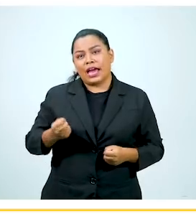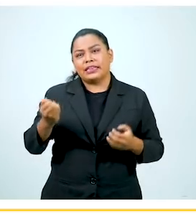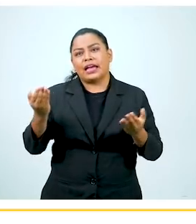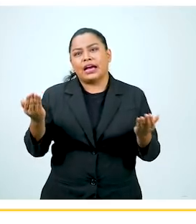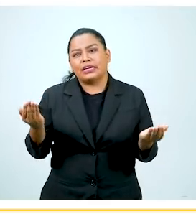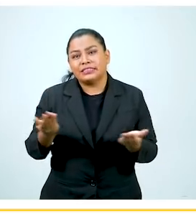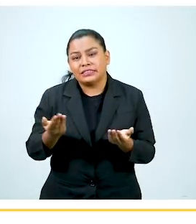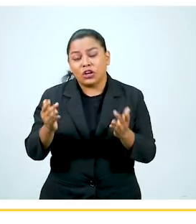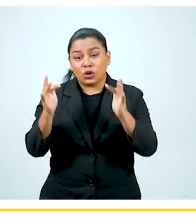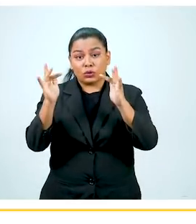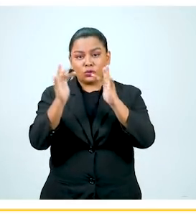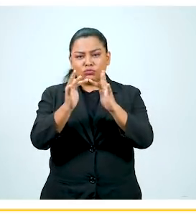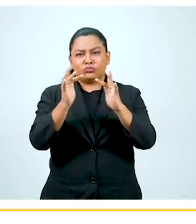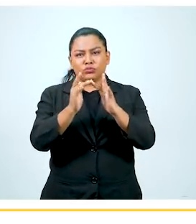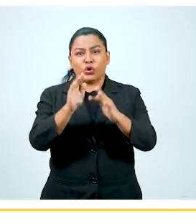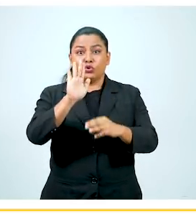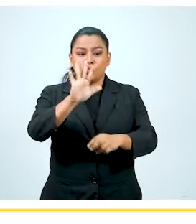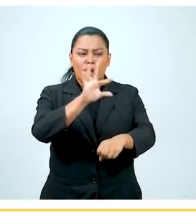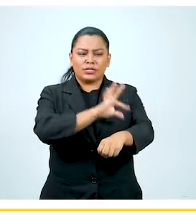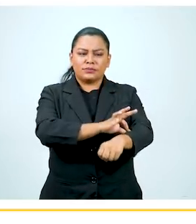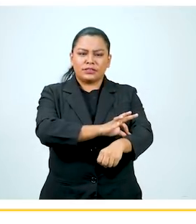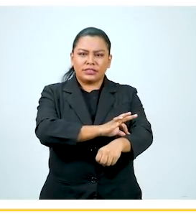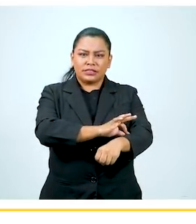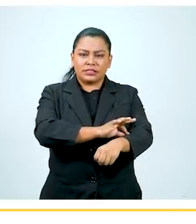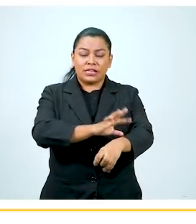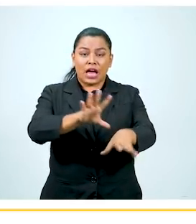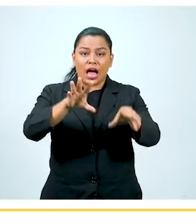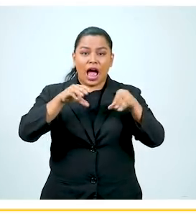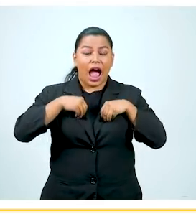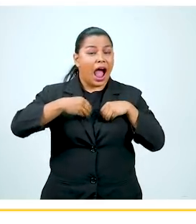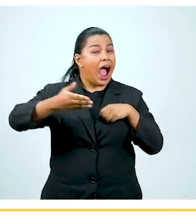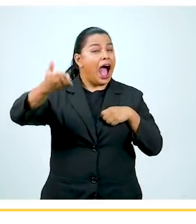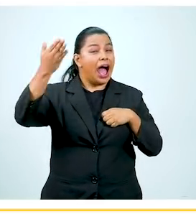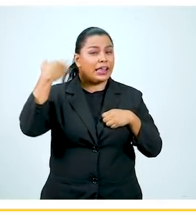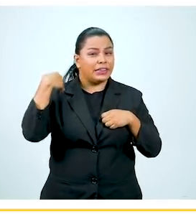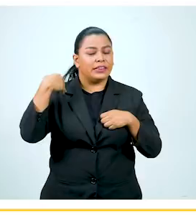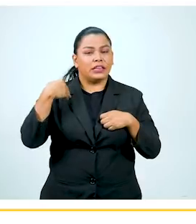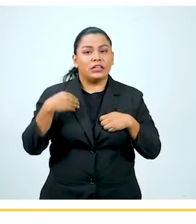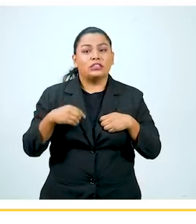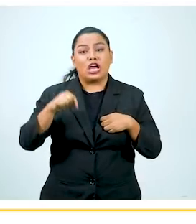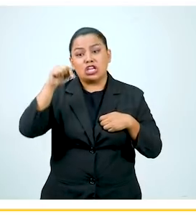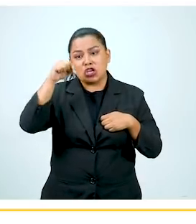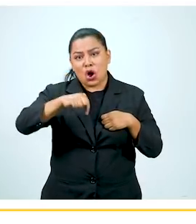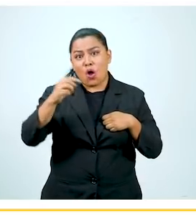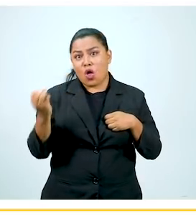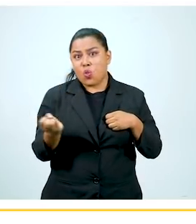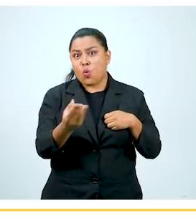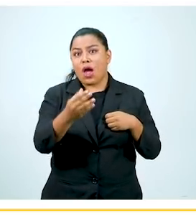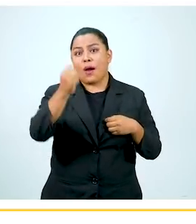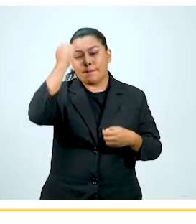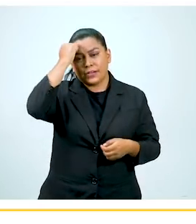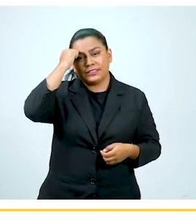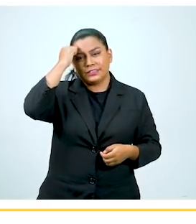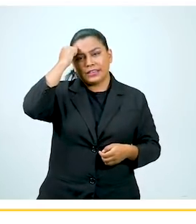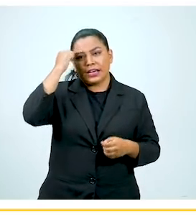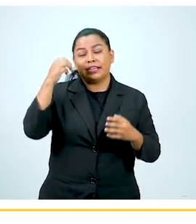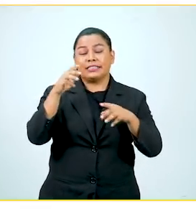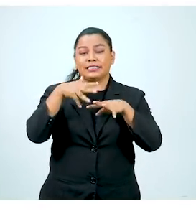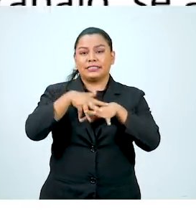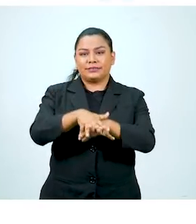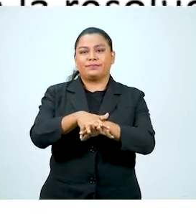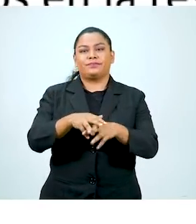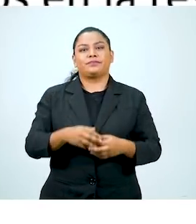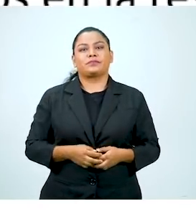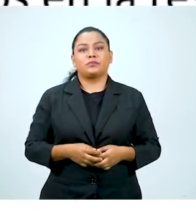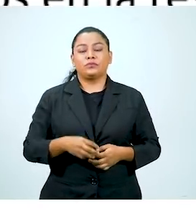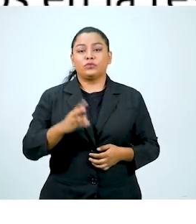una conexión de las experiencias o aprendizajes adquiridos con anterioridad con lo que se está aprendiendo.